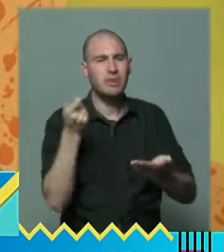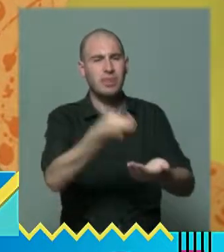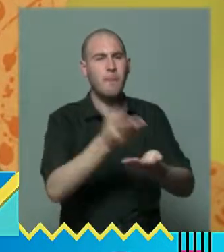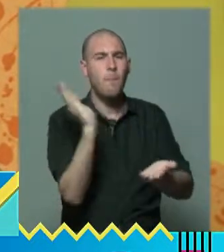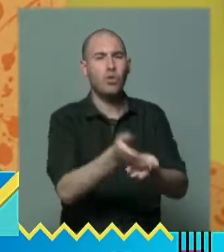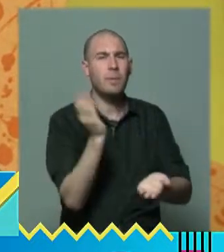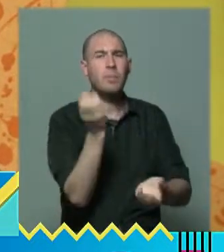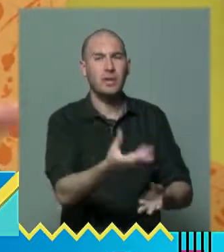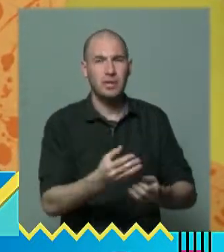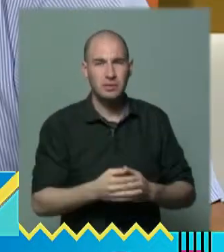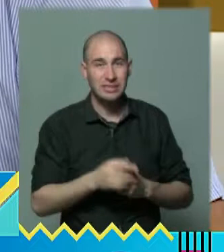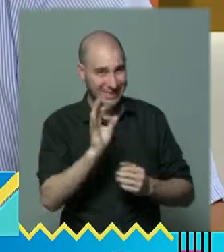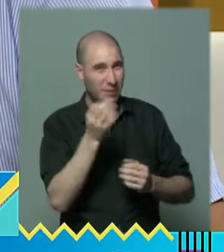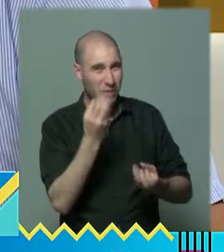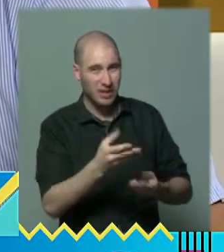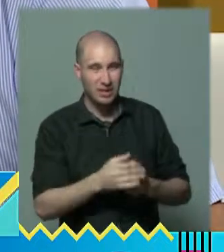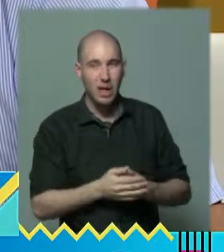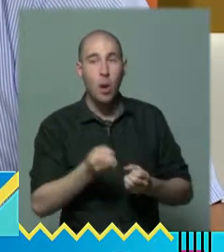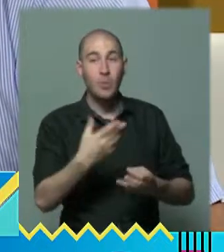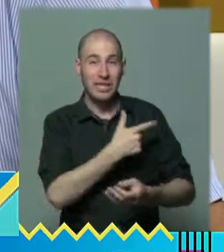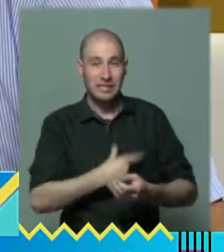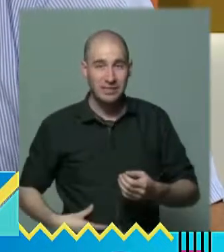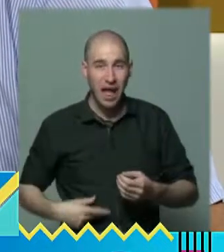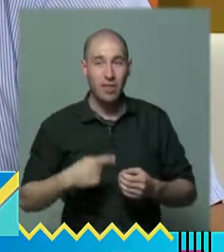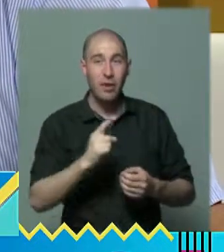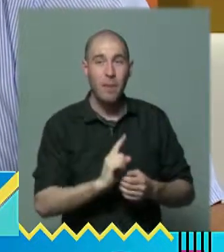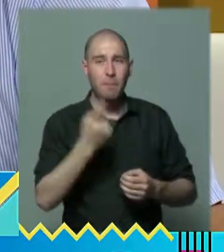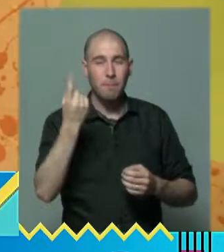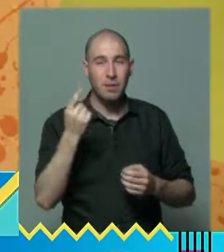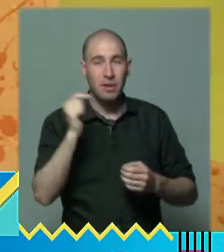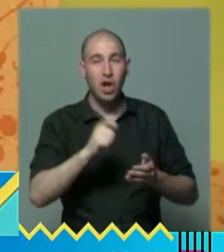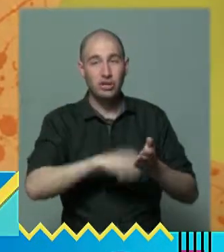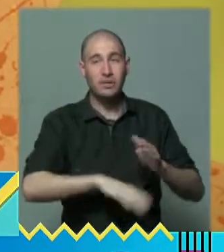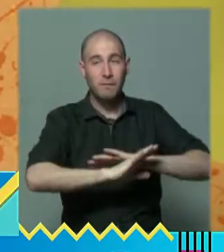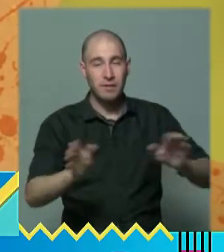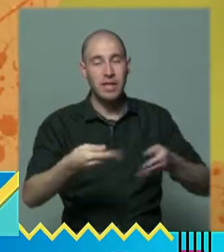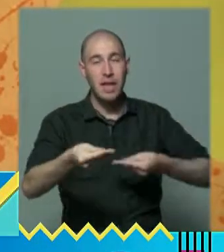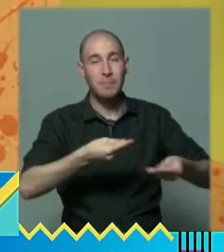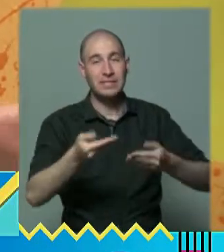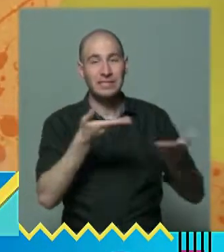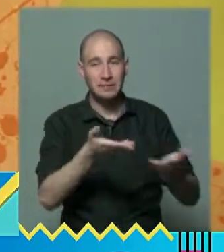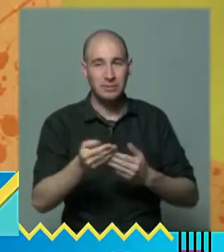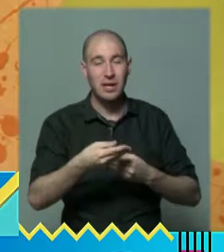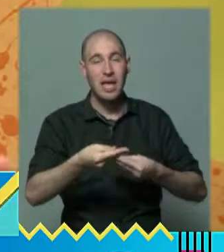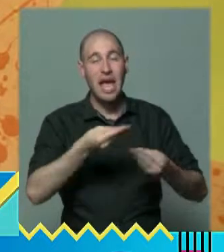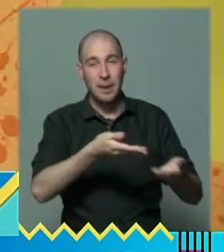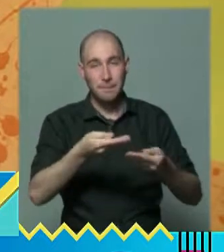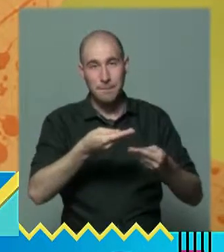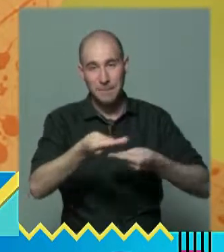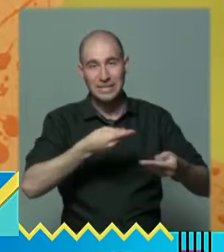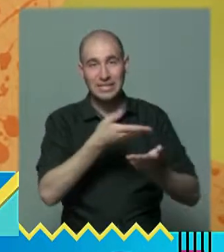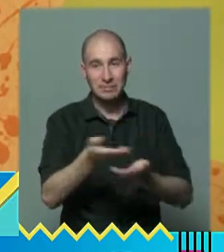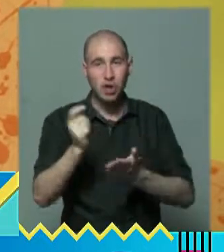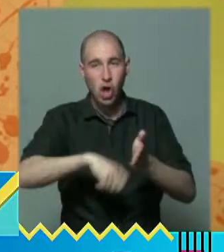¿Sabe por qué? Sí, lo puedo Pero decir. ¿sabe por qué? Sí. Porque el Estado fue el primero en romper los contratos con las empresas de servicio. Las empresas de servicio tenían